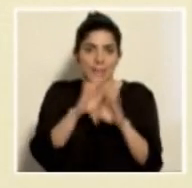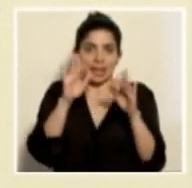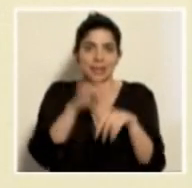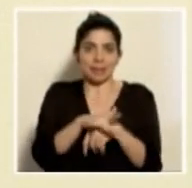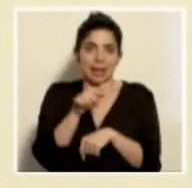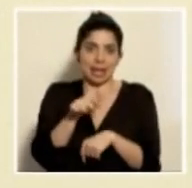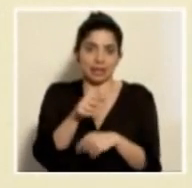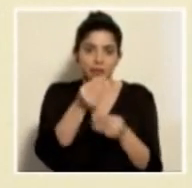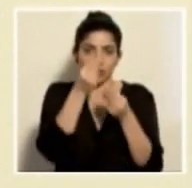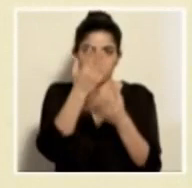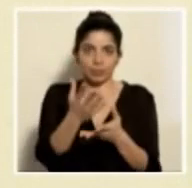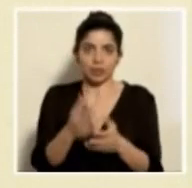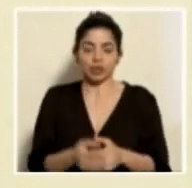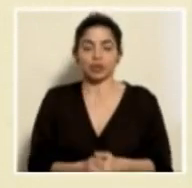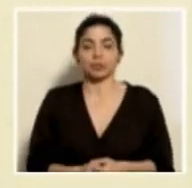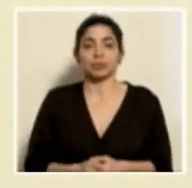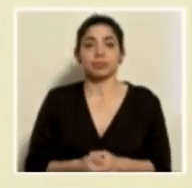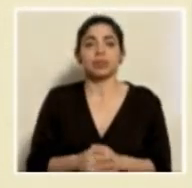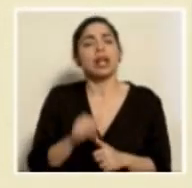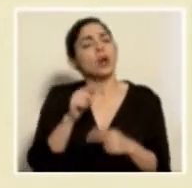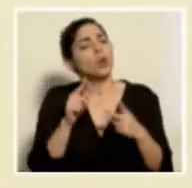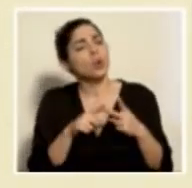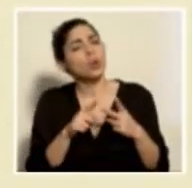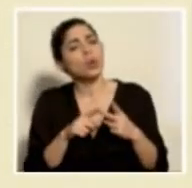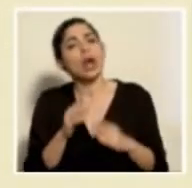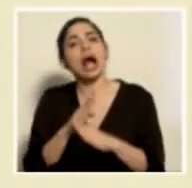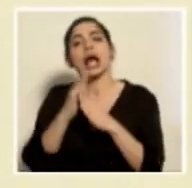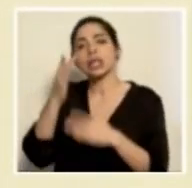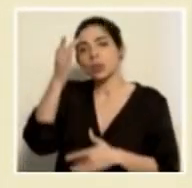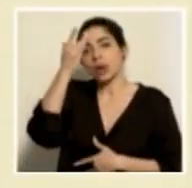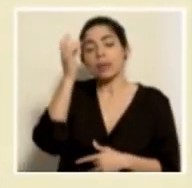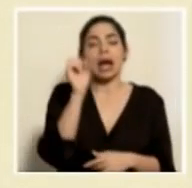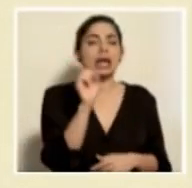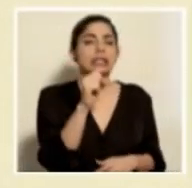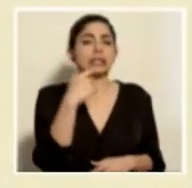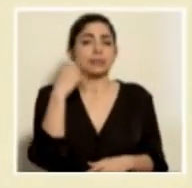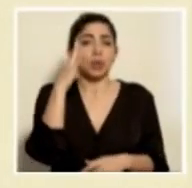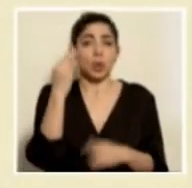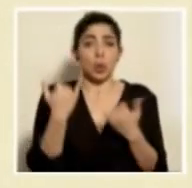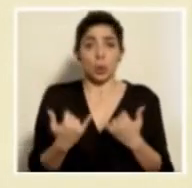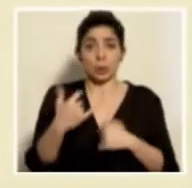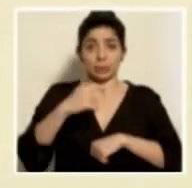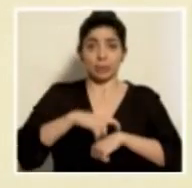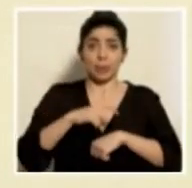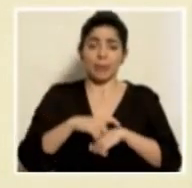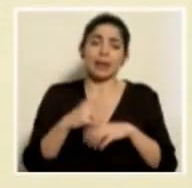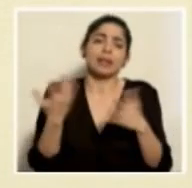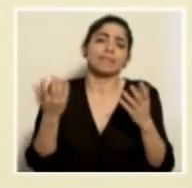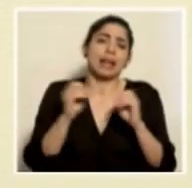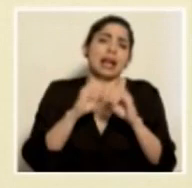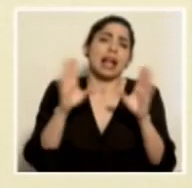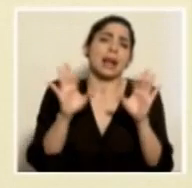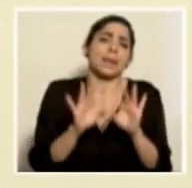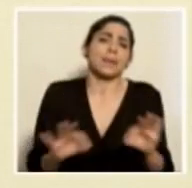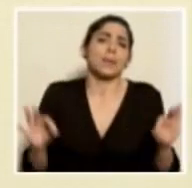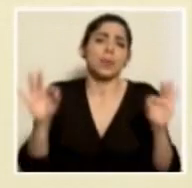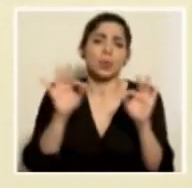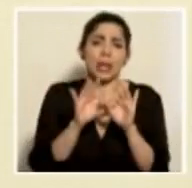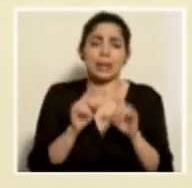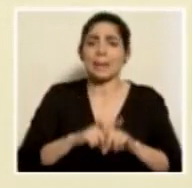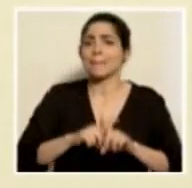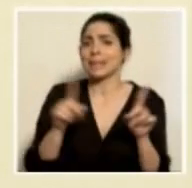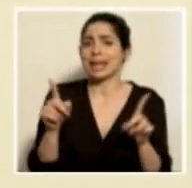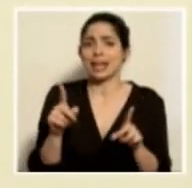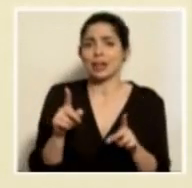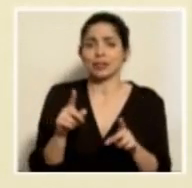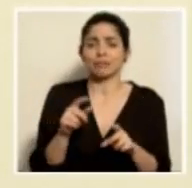mañana. Y la otra era... Las pruebas de anticuerpos. Sí, yo creo que en este momento, pues claro que son importantes, pero no